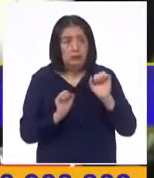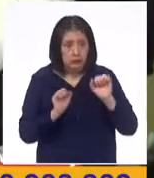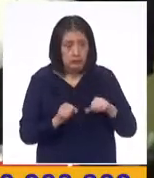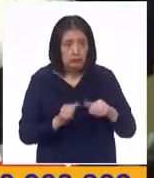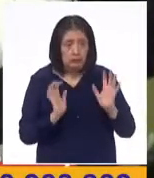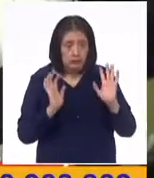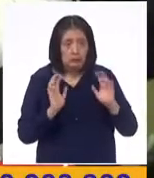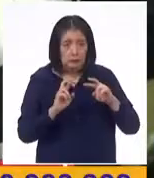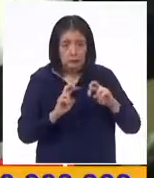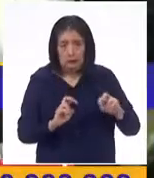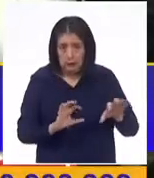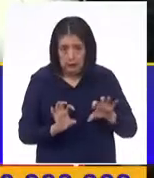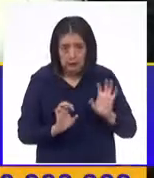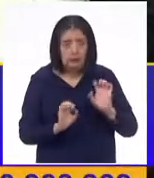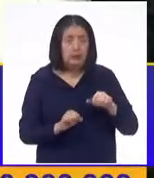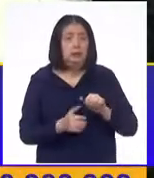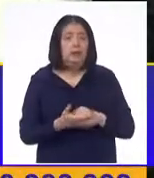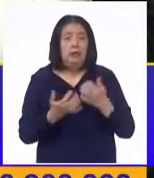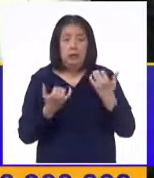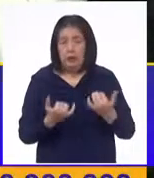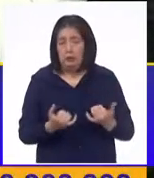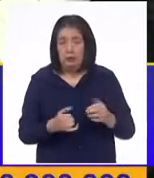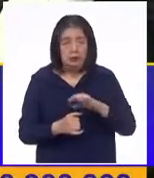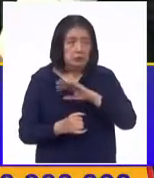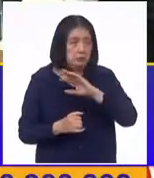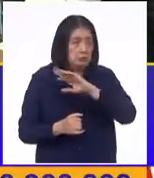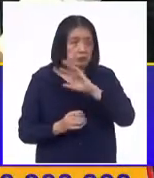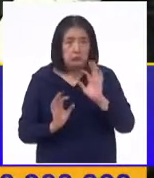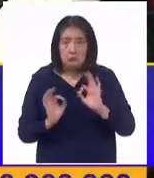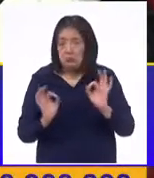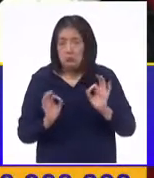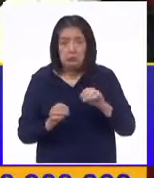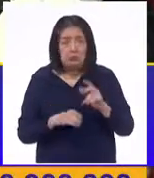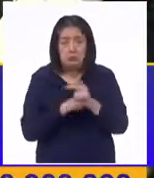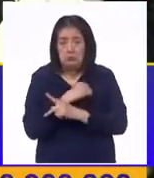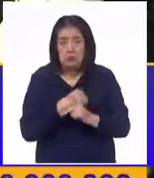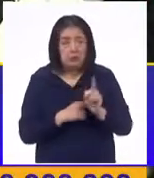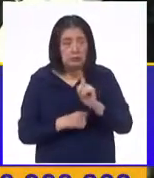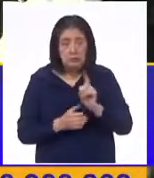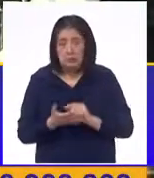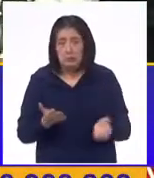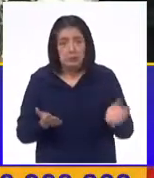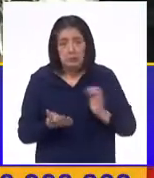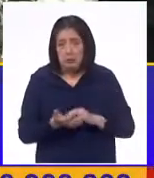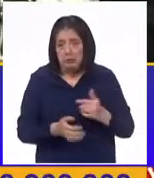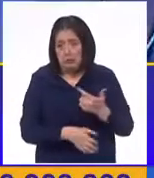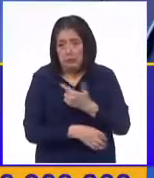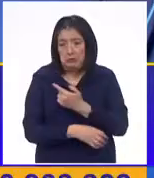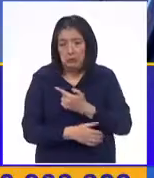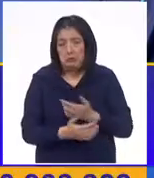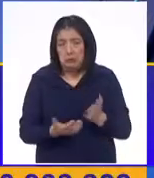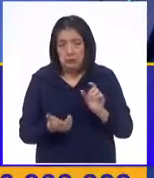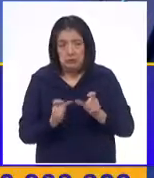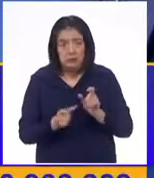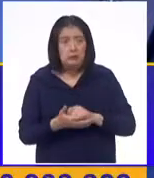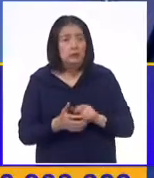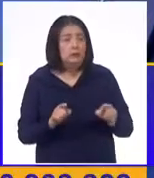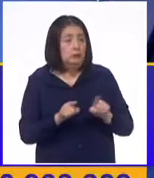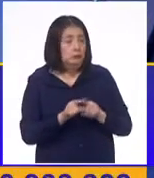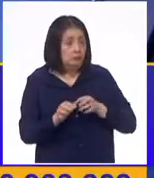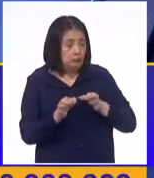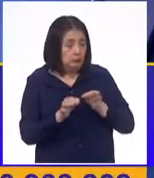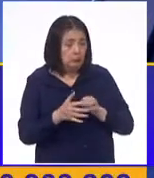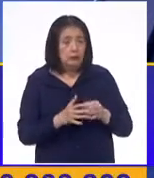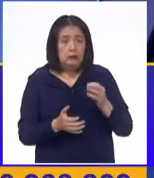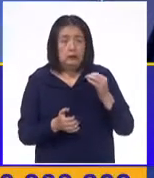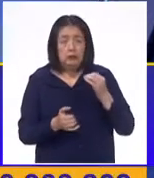se debería hacer. Hasta el momento en ningún país se ha iniciado una revacunación de la población. Resaltó también que